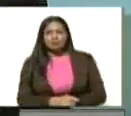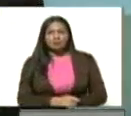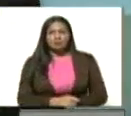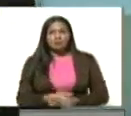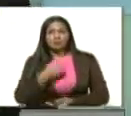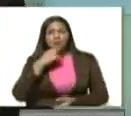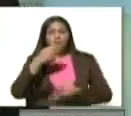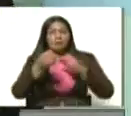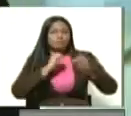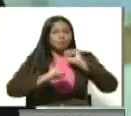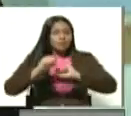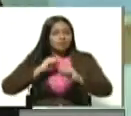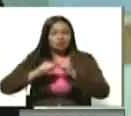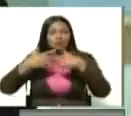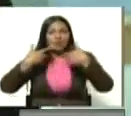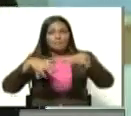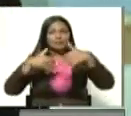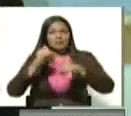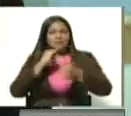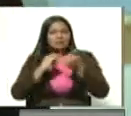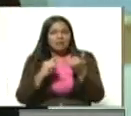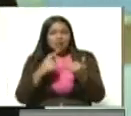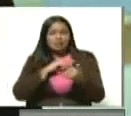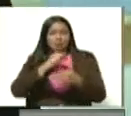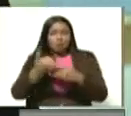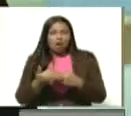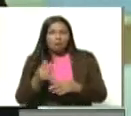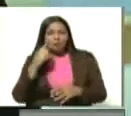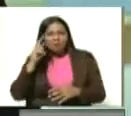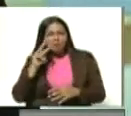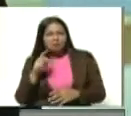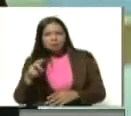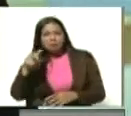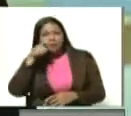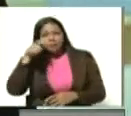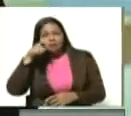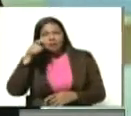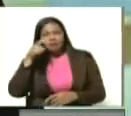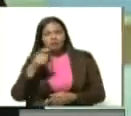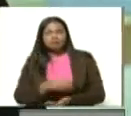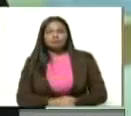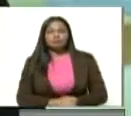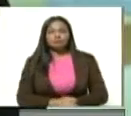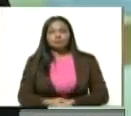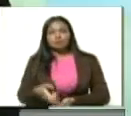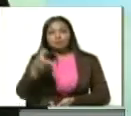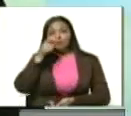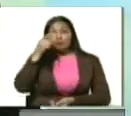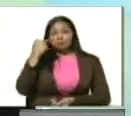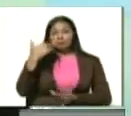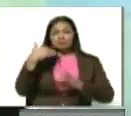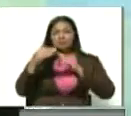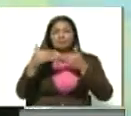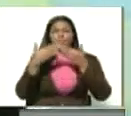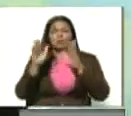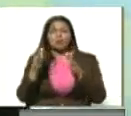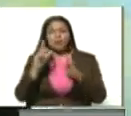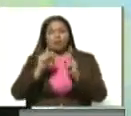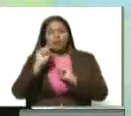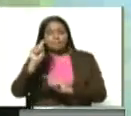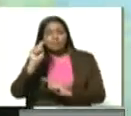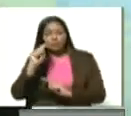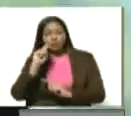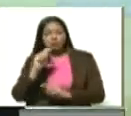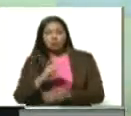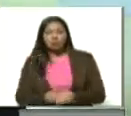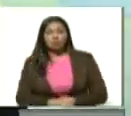hablar de la movilización. Ya vamos casi llegando al final del programa. Por ahí, bien pendientes, vamos a, antes de irnos, a presentarles un mensaje que publicaba hace algunos minutos